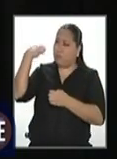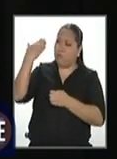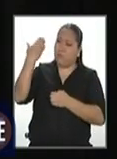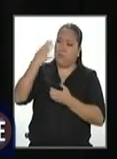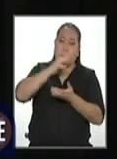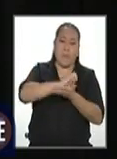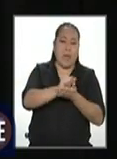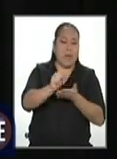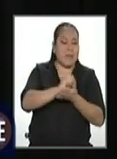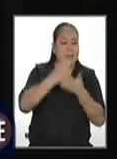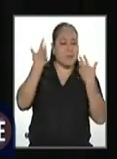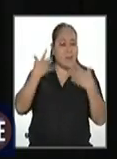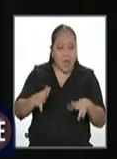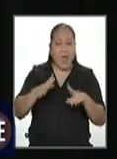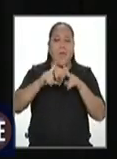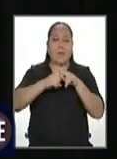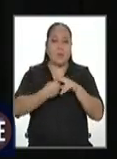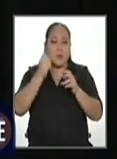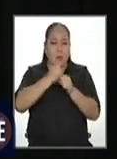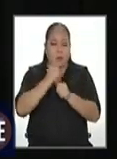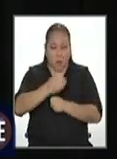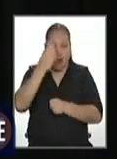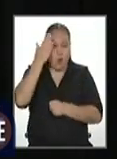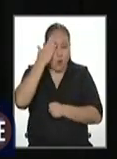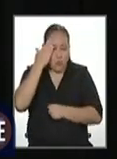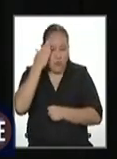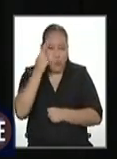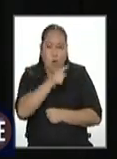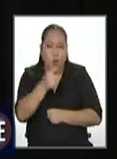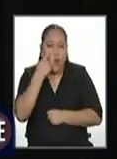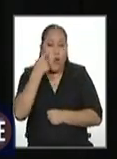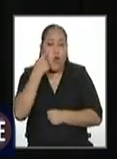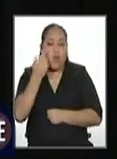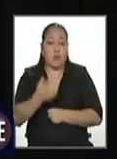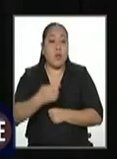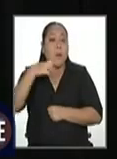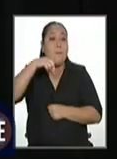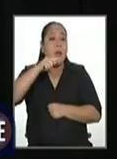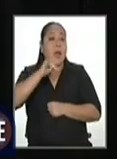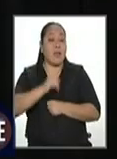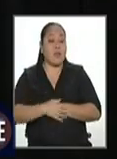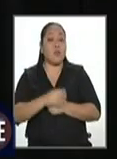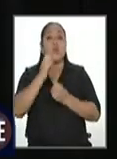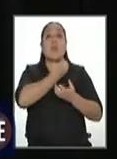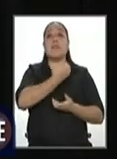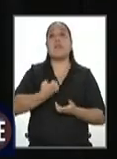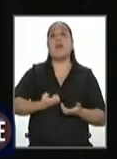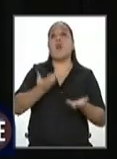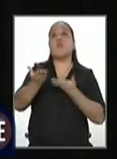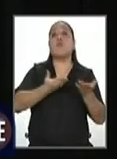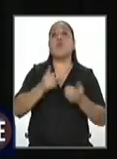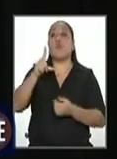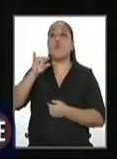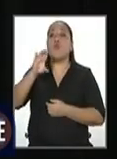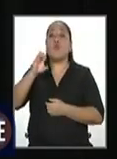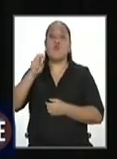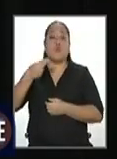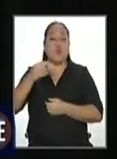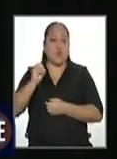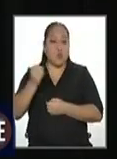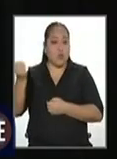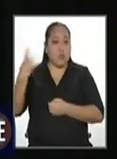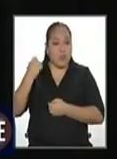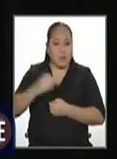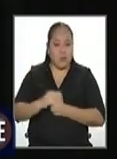sabiendo esta crisis enorme en la que estamos. Patti nos ha hablado de un Estado a tu servicio. Lucho nos ha hecho hincapié